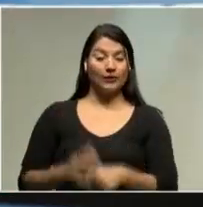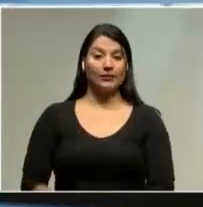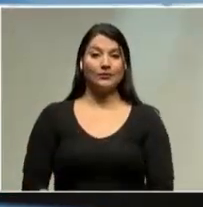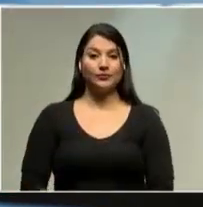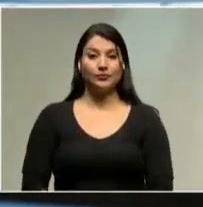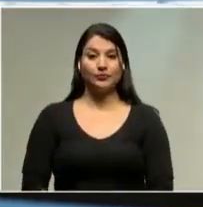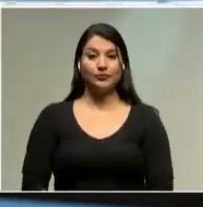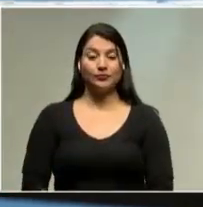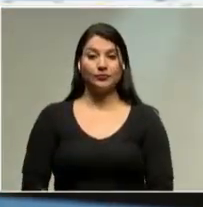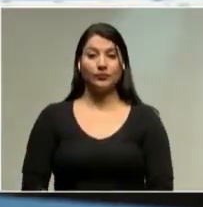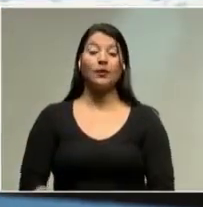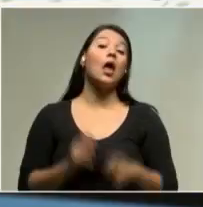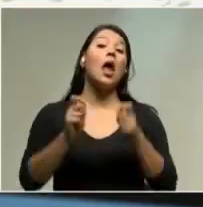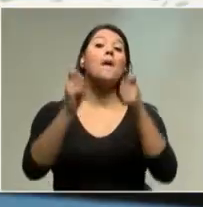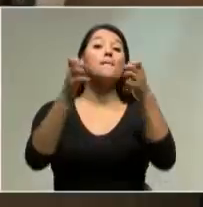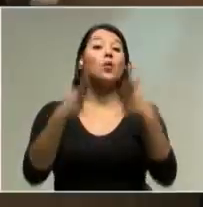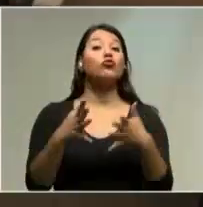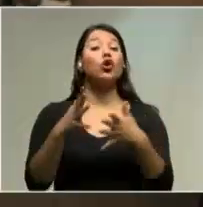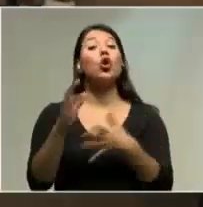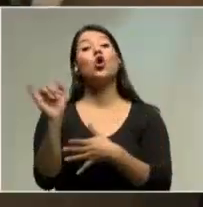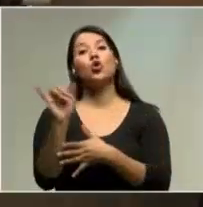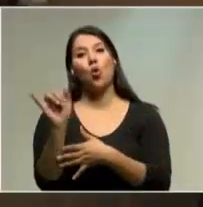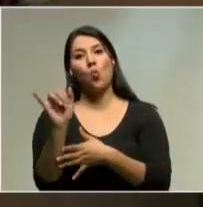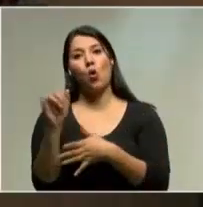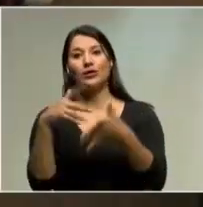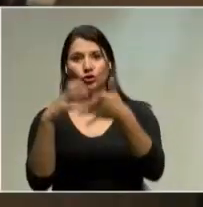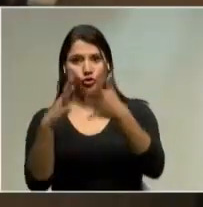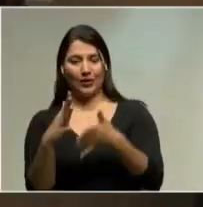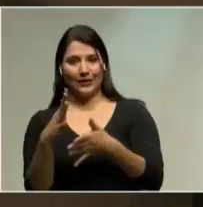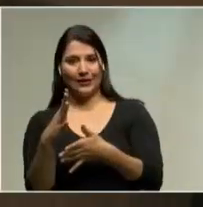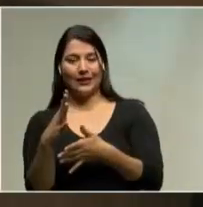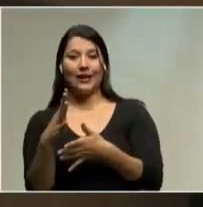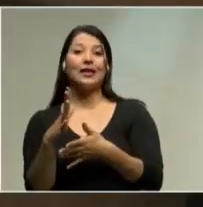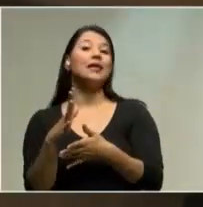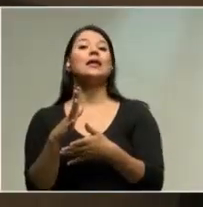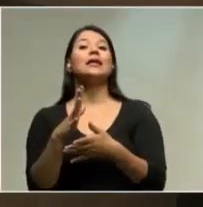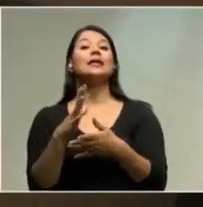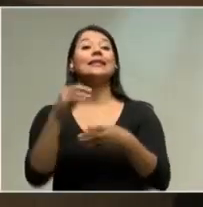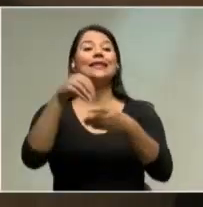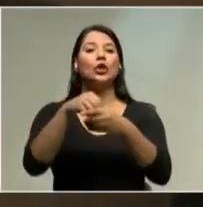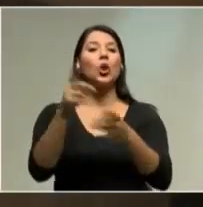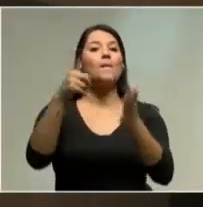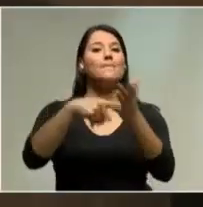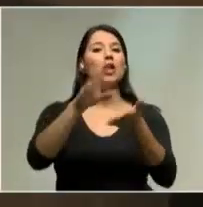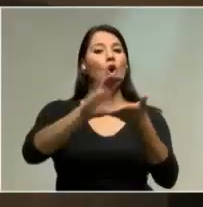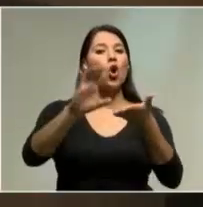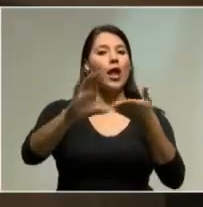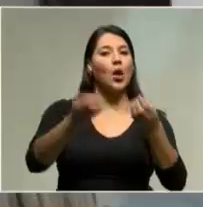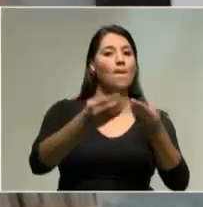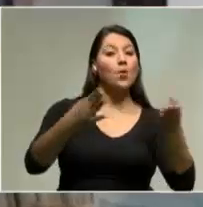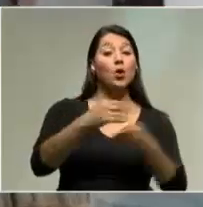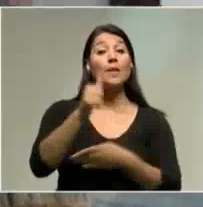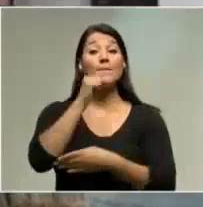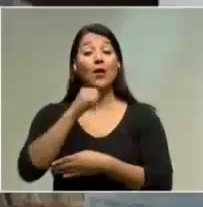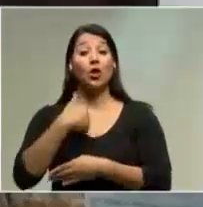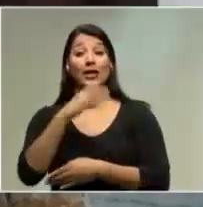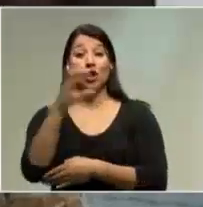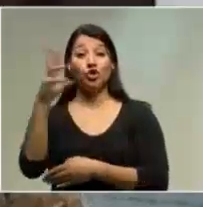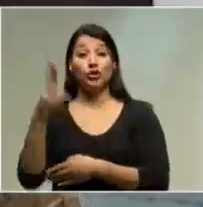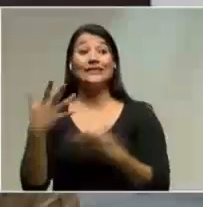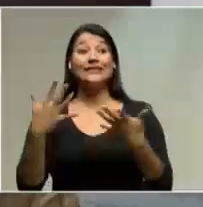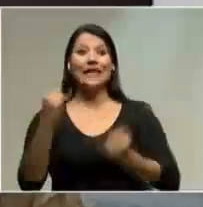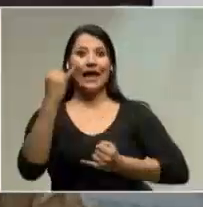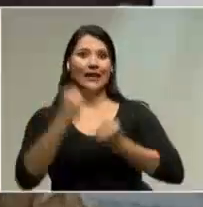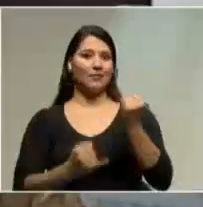centro. Los educadores, como los alumnos de los 1,000 colegios públicos y privados del país, dijeron adiós a